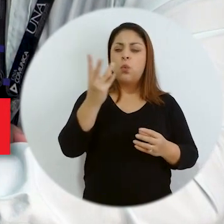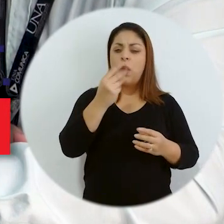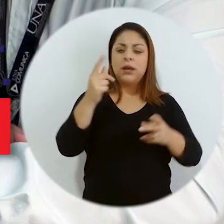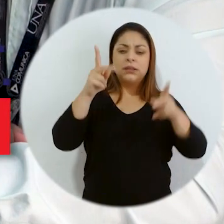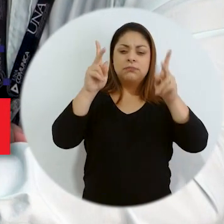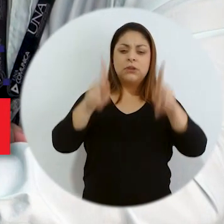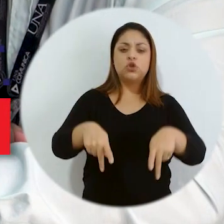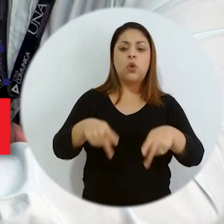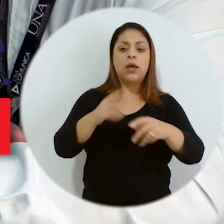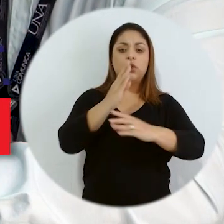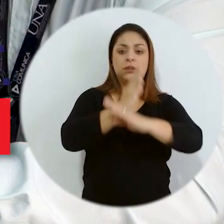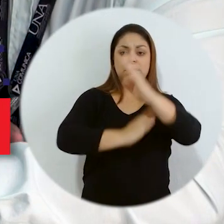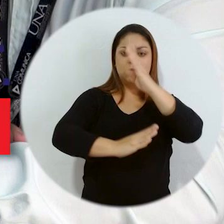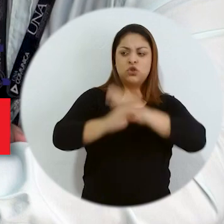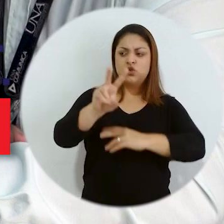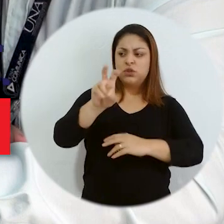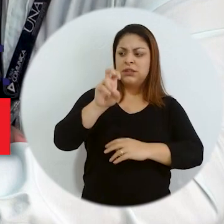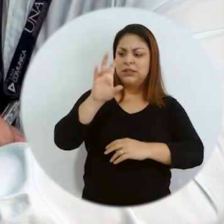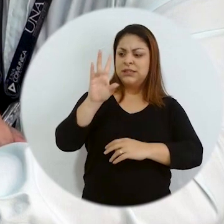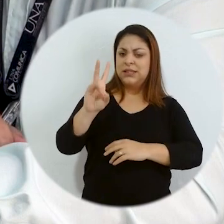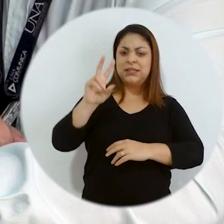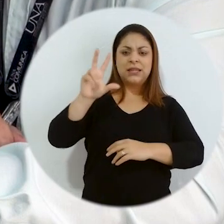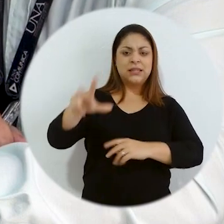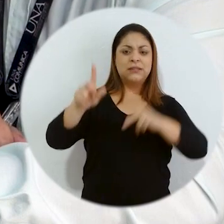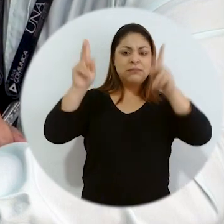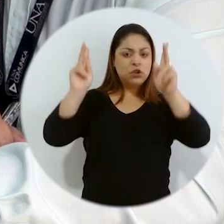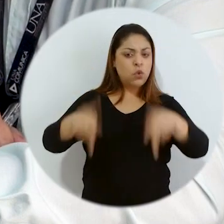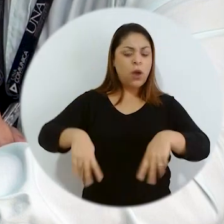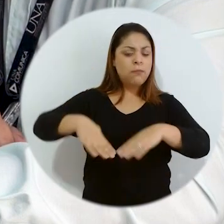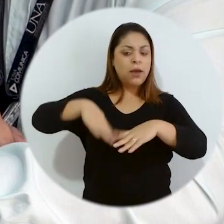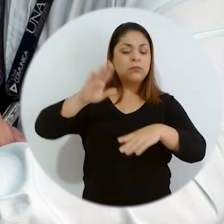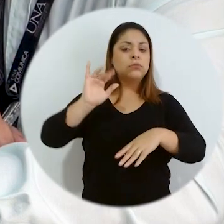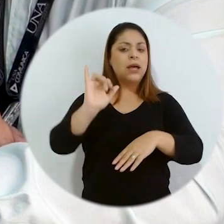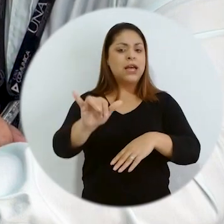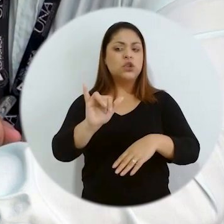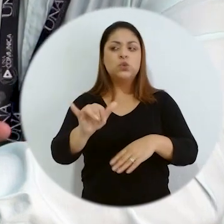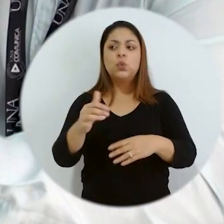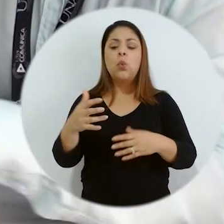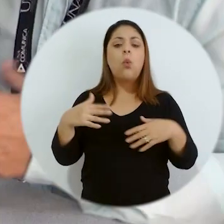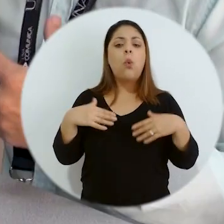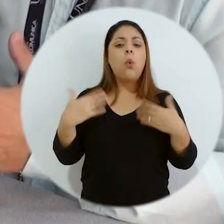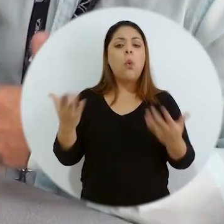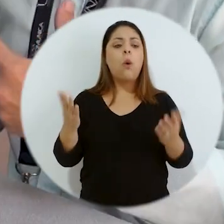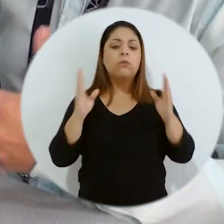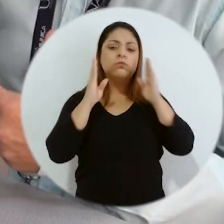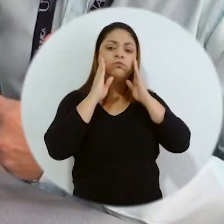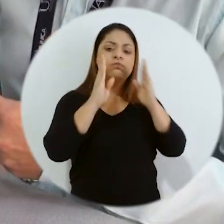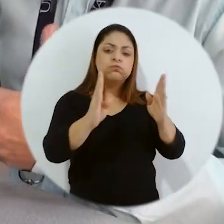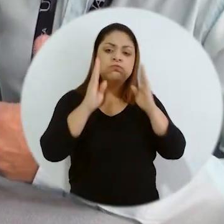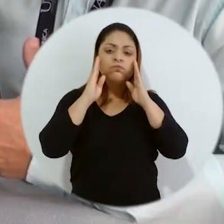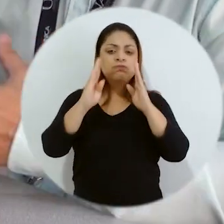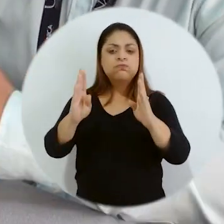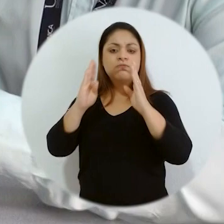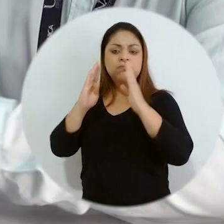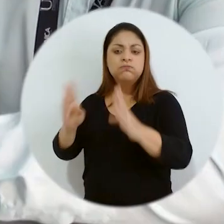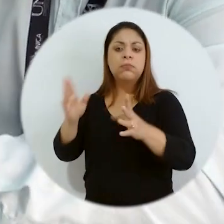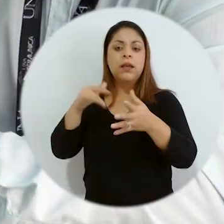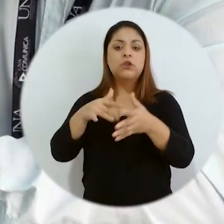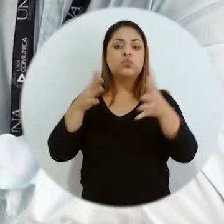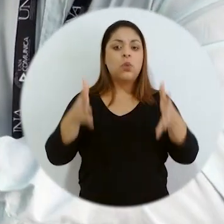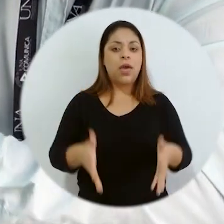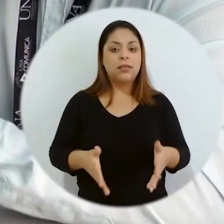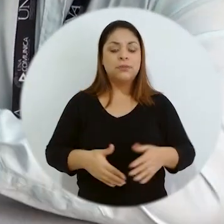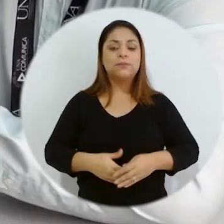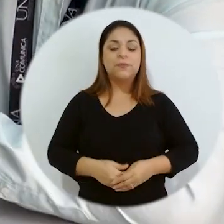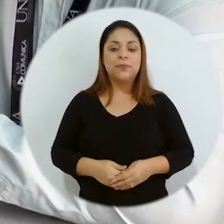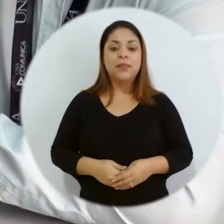ciclo 236 personas con condiciones de discapacidad. ¿Qué tipo de abordaje se hacen, digamos, con